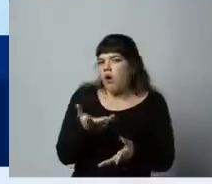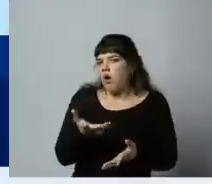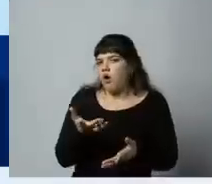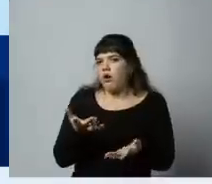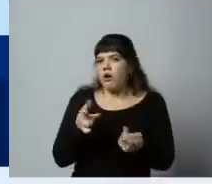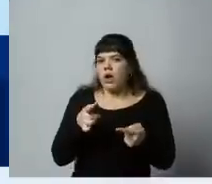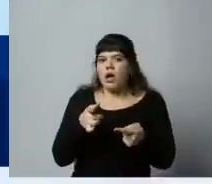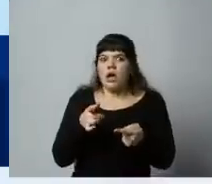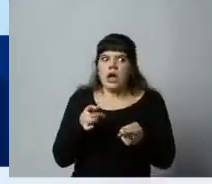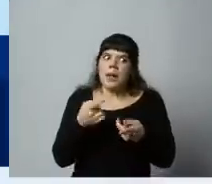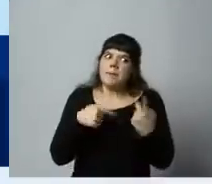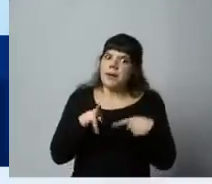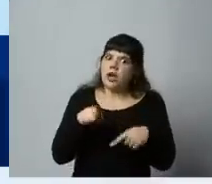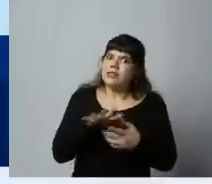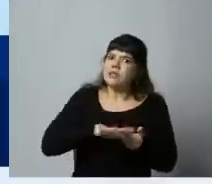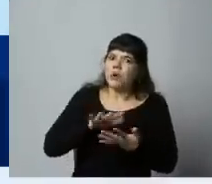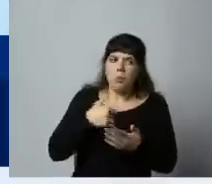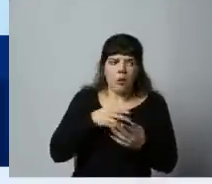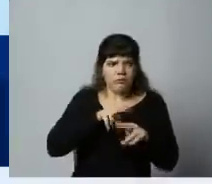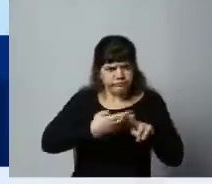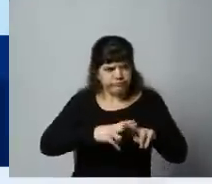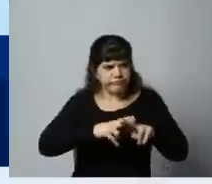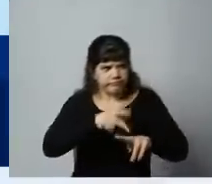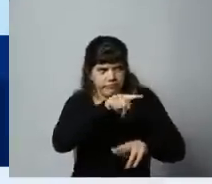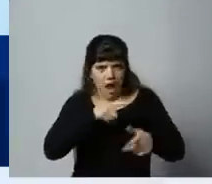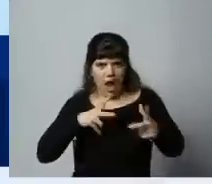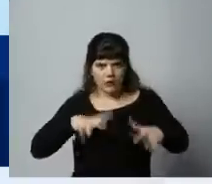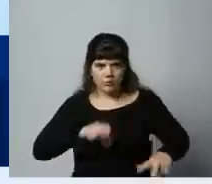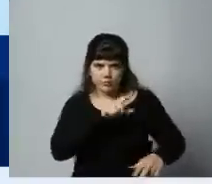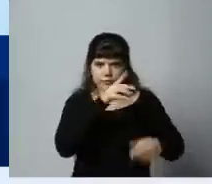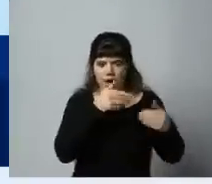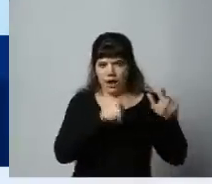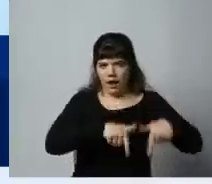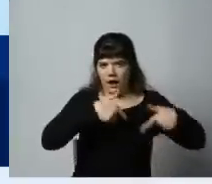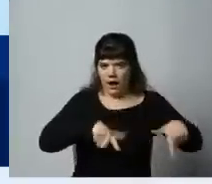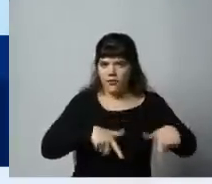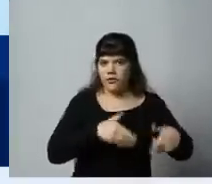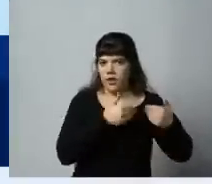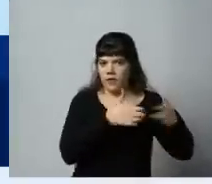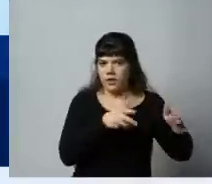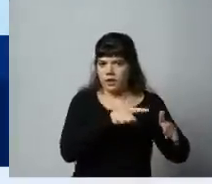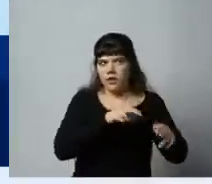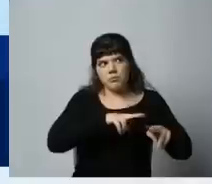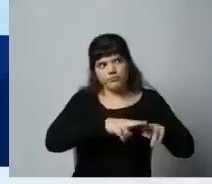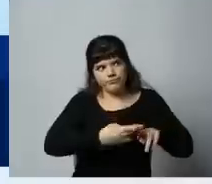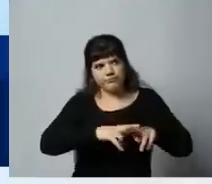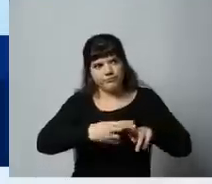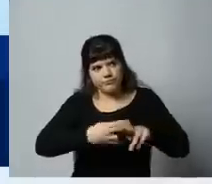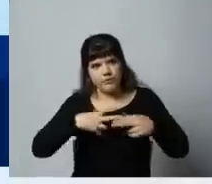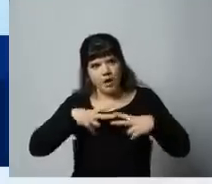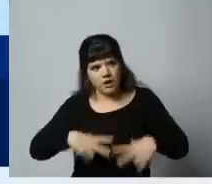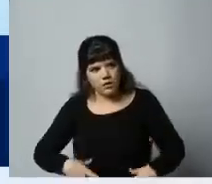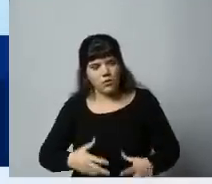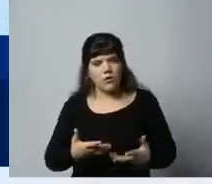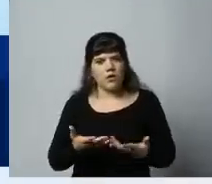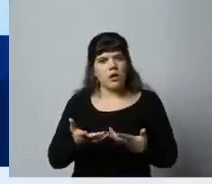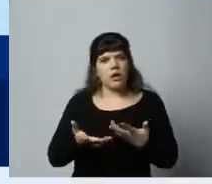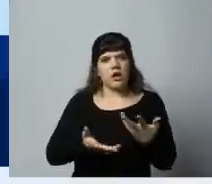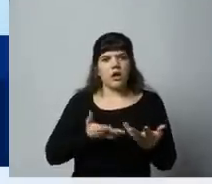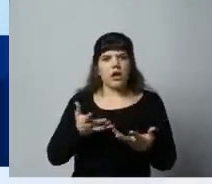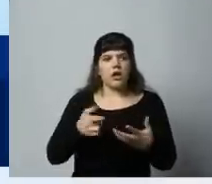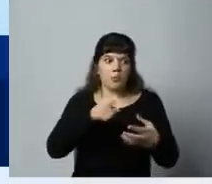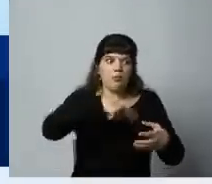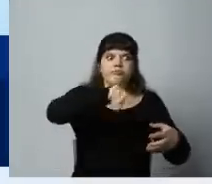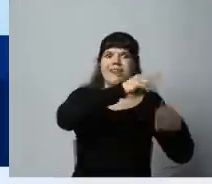una es una tendencia digamos uno puede ver ahí una tendencia de del